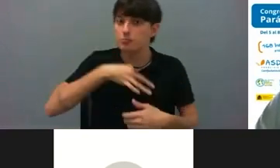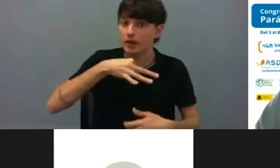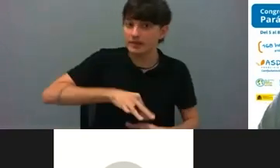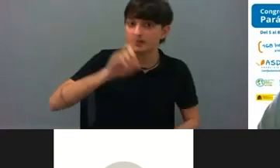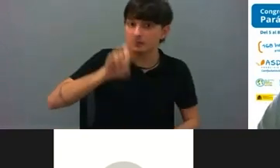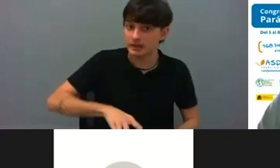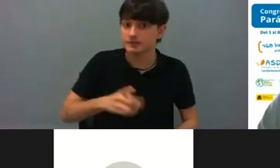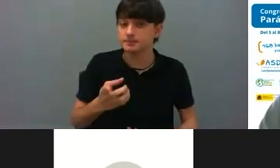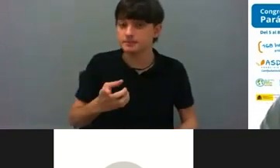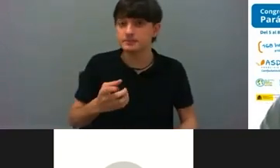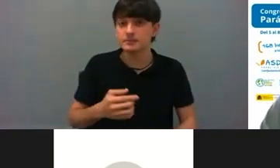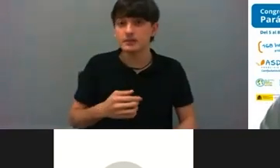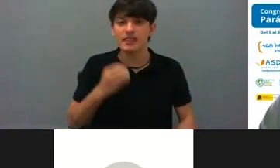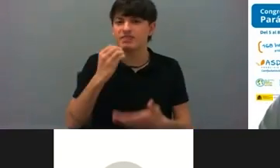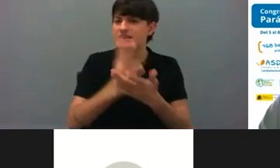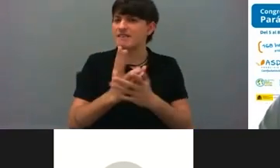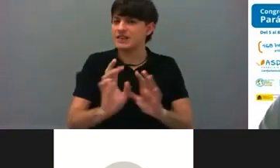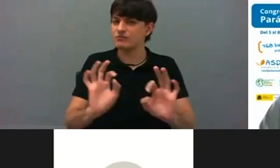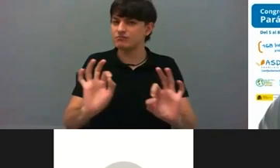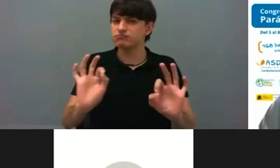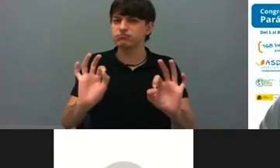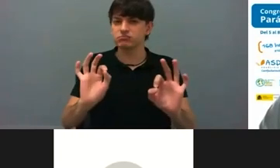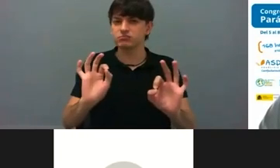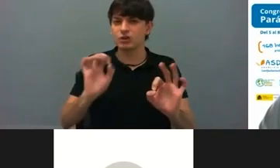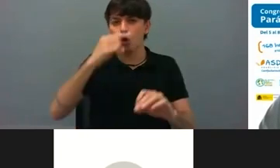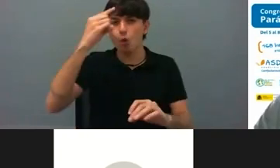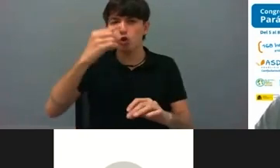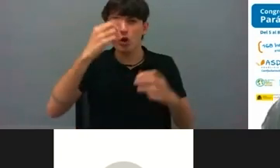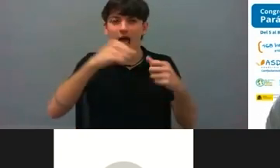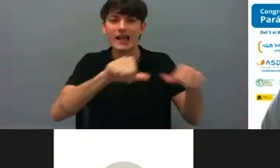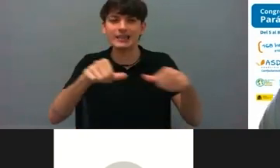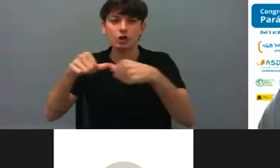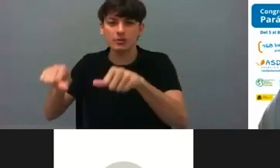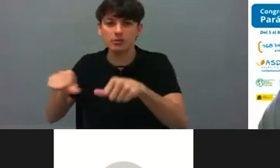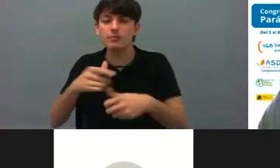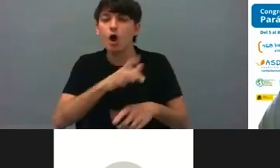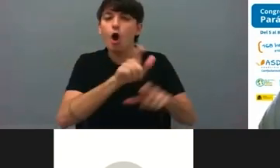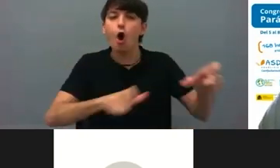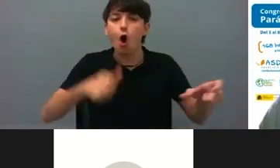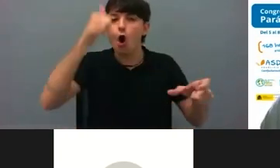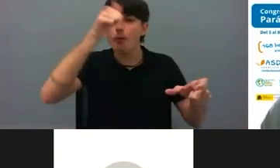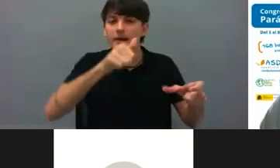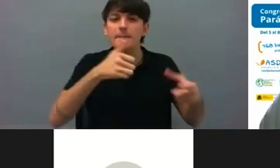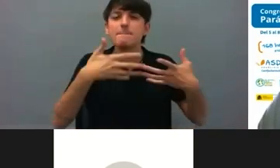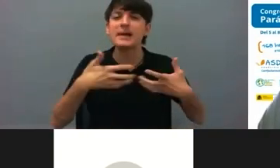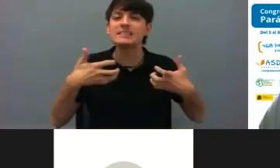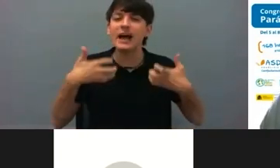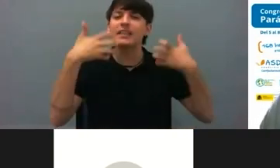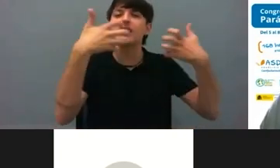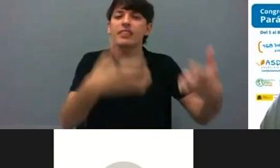con el desafío de esa ruptura de los estereotipos, ¿qué mensaje podrías decirle a los hombres que hoy te escuchan?